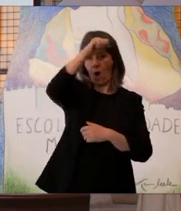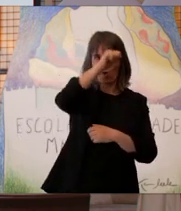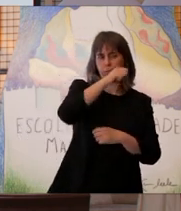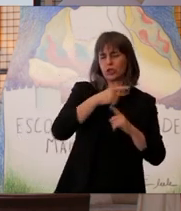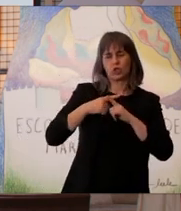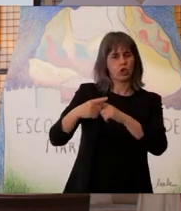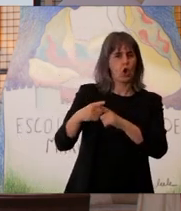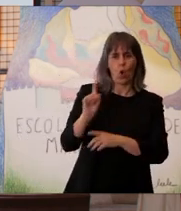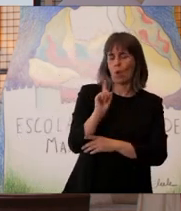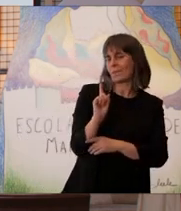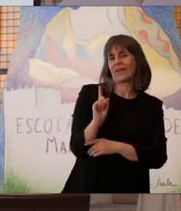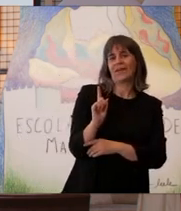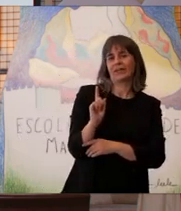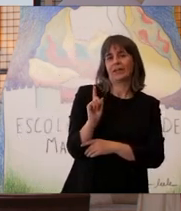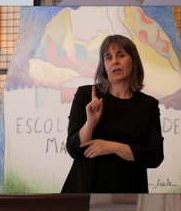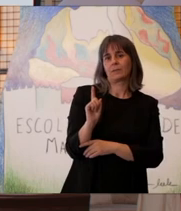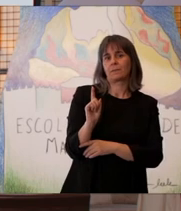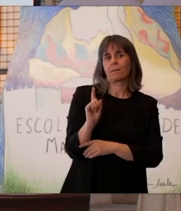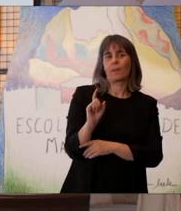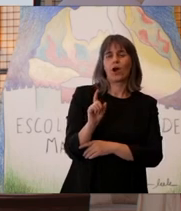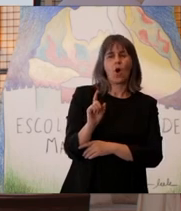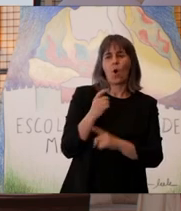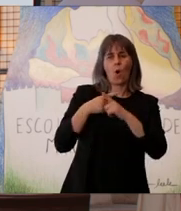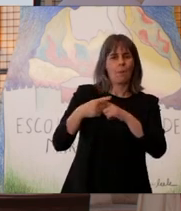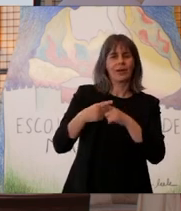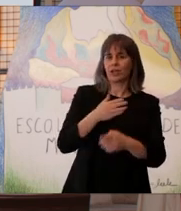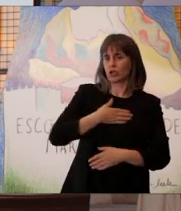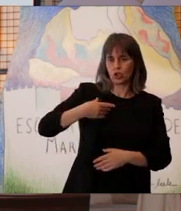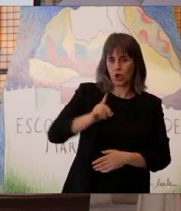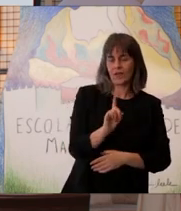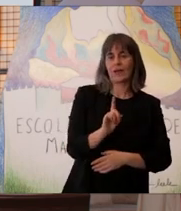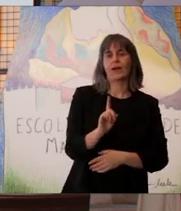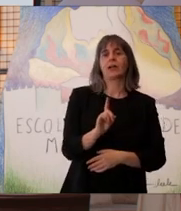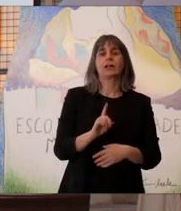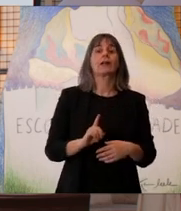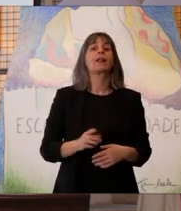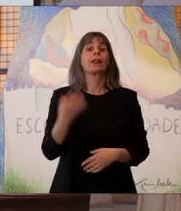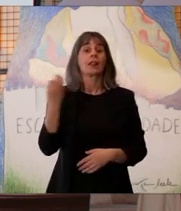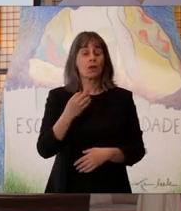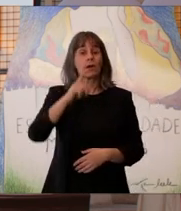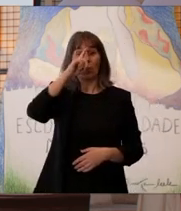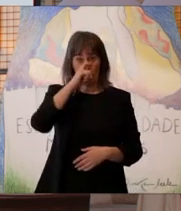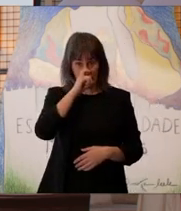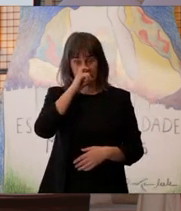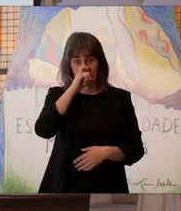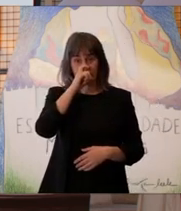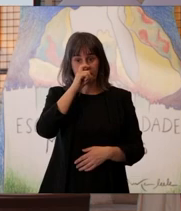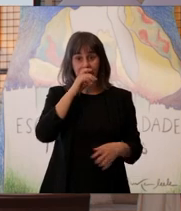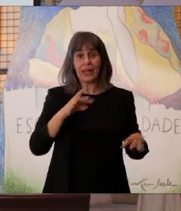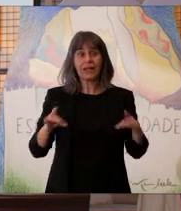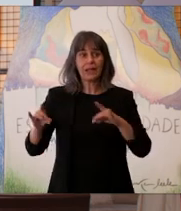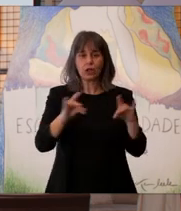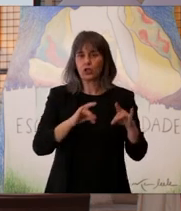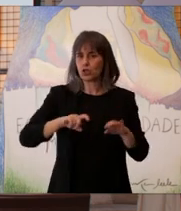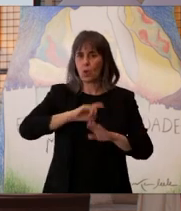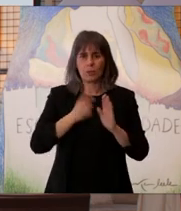ni quizá bastante quieren compartir y debe recordarse además que los territorios completos